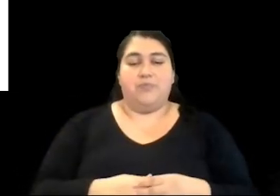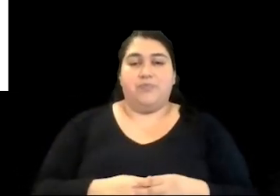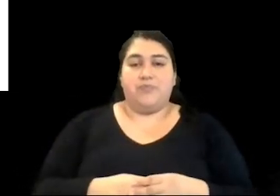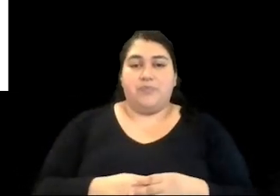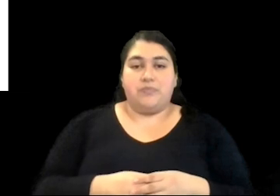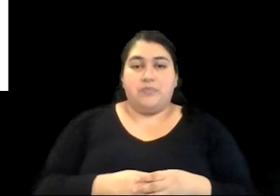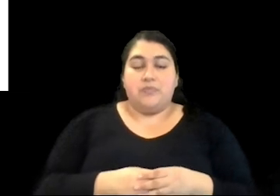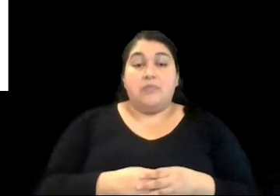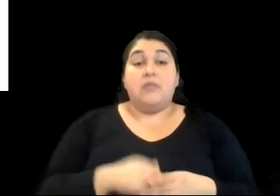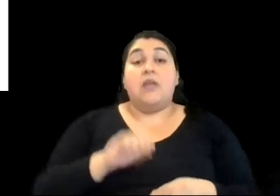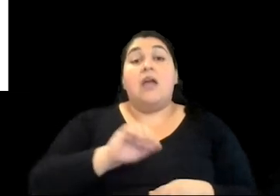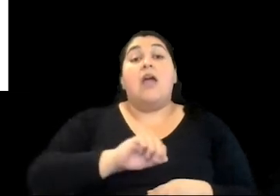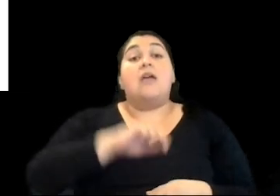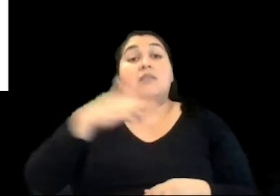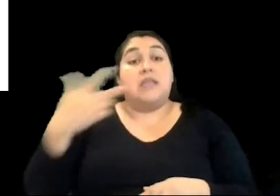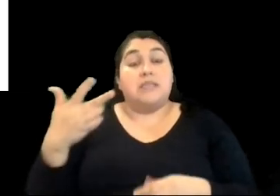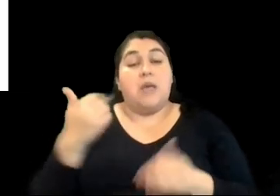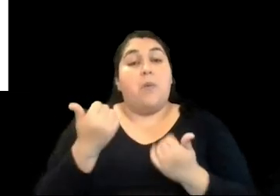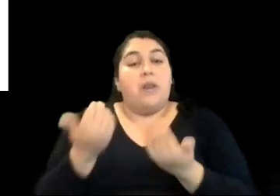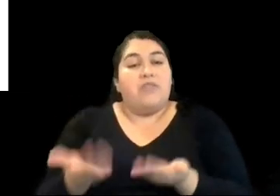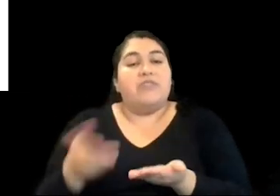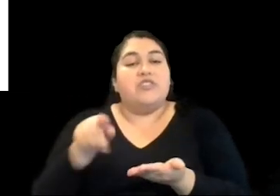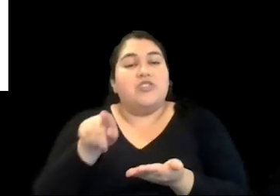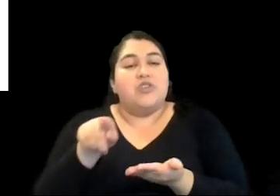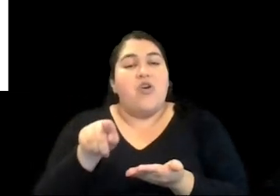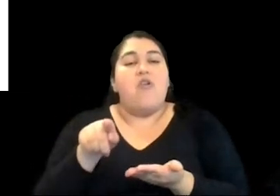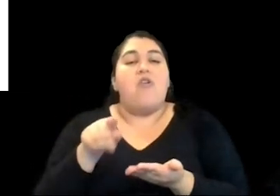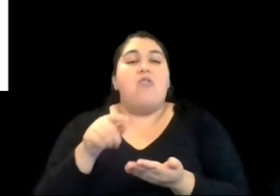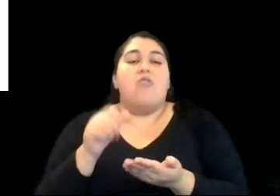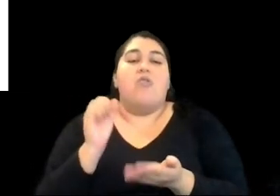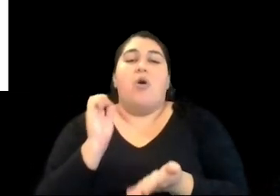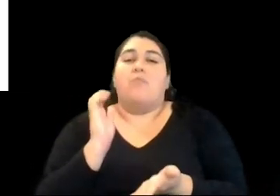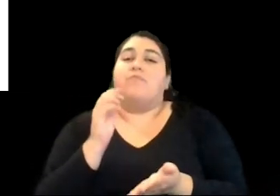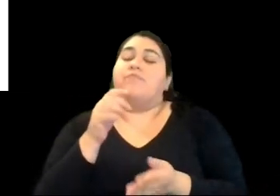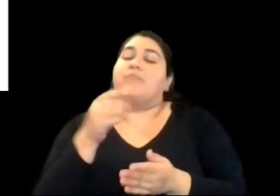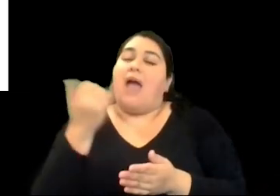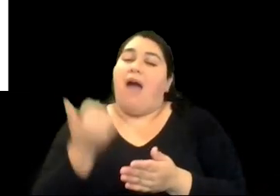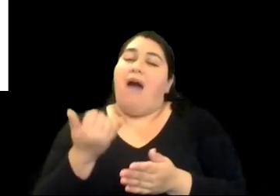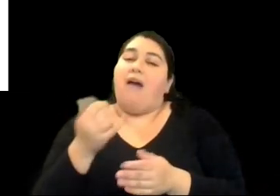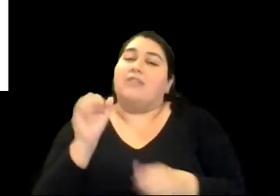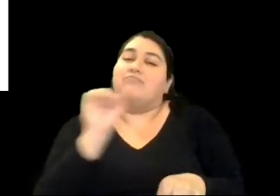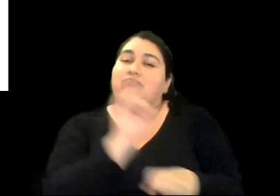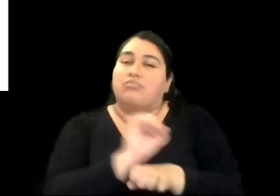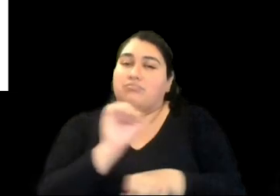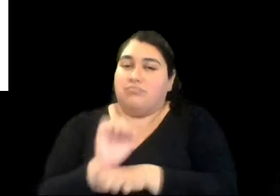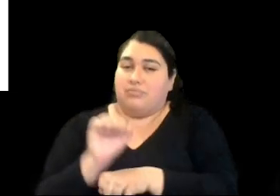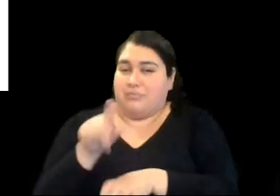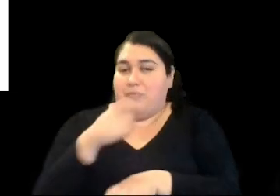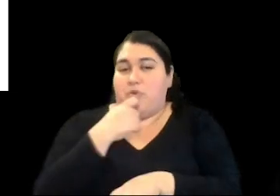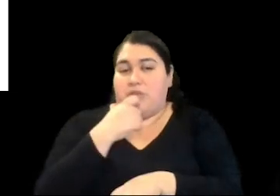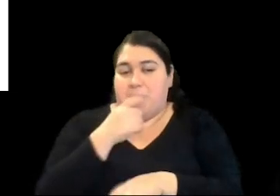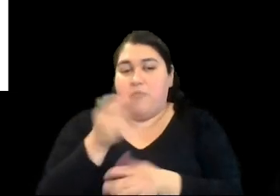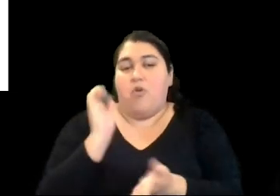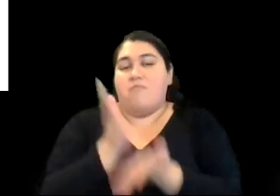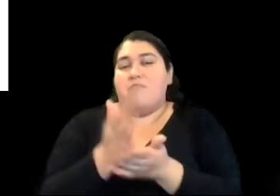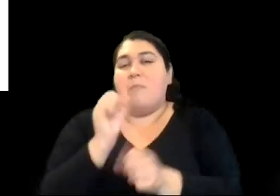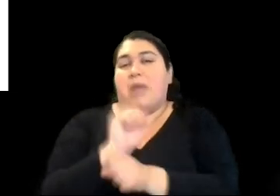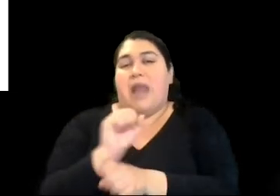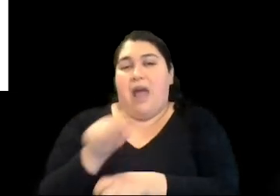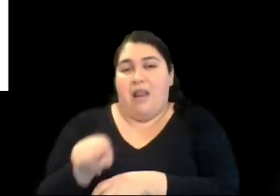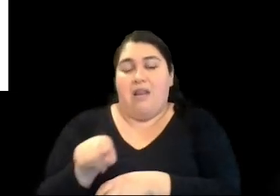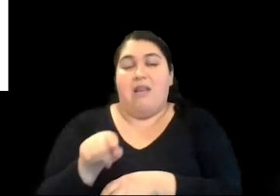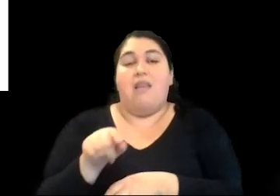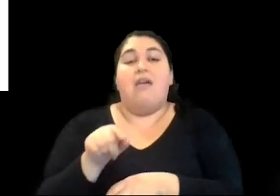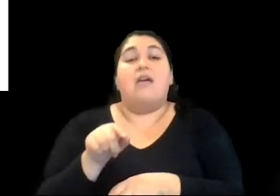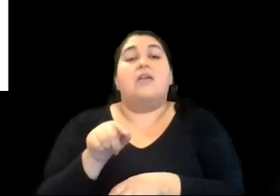El tercero de los beneficios de adherir a la moratoria está vinculado con las acciones penales, con lo que son los